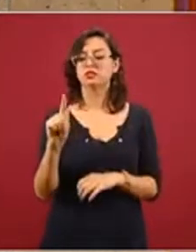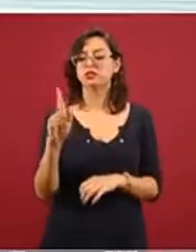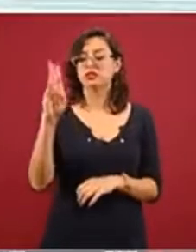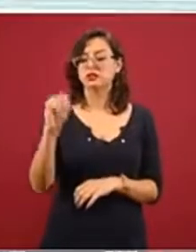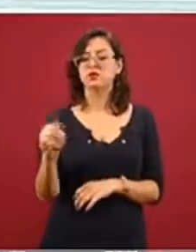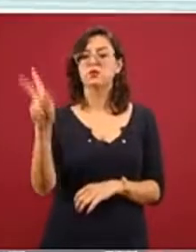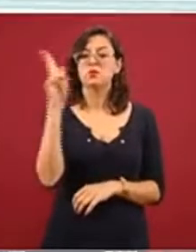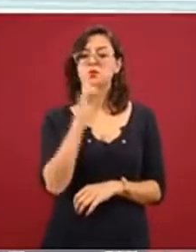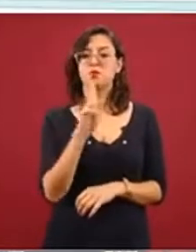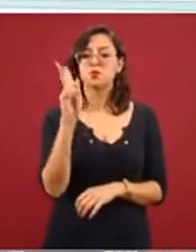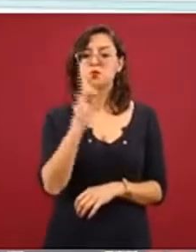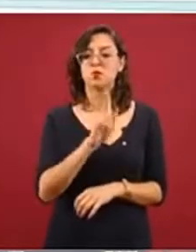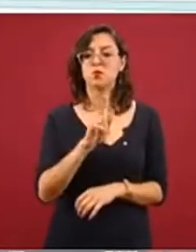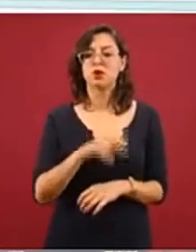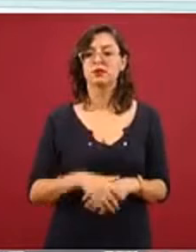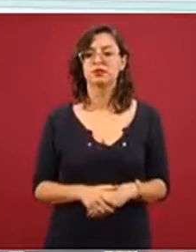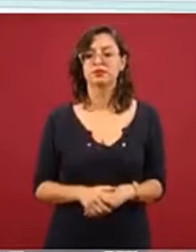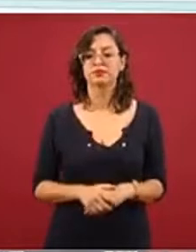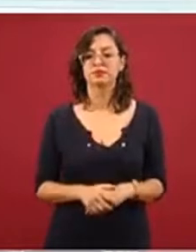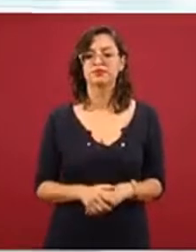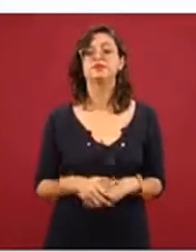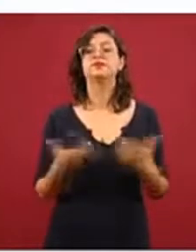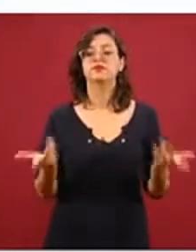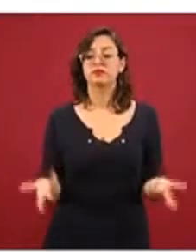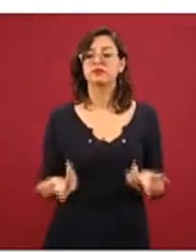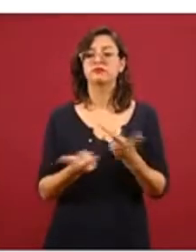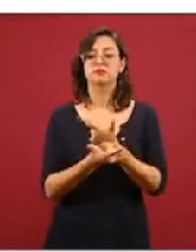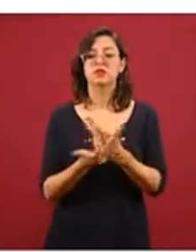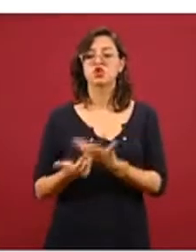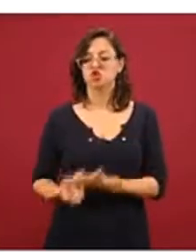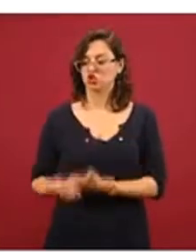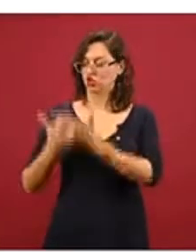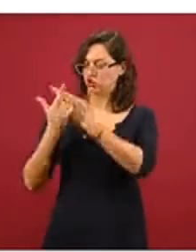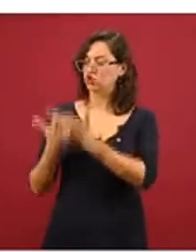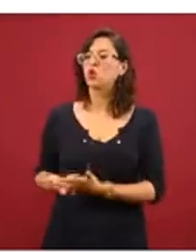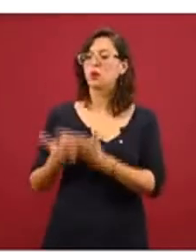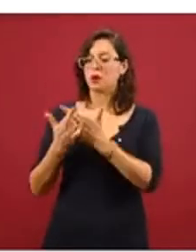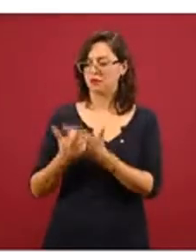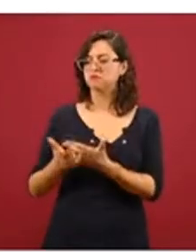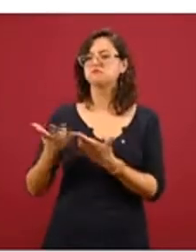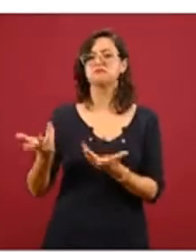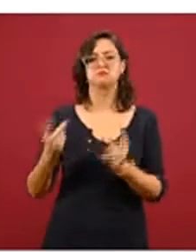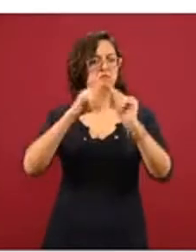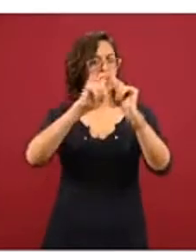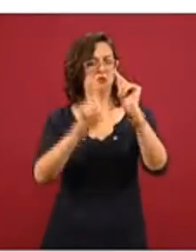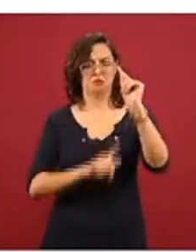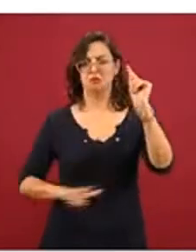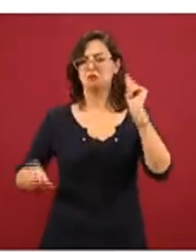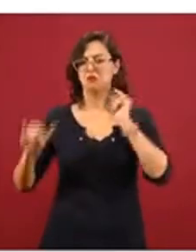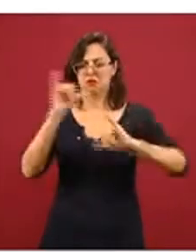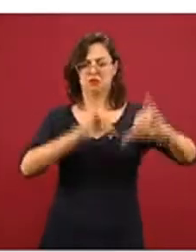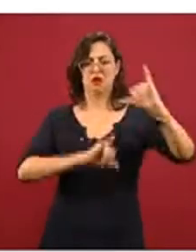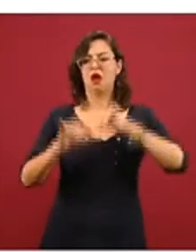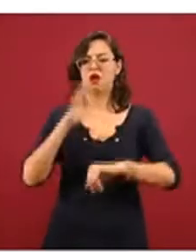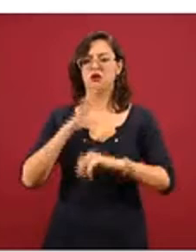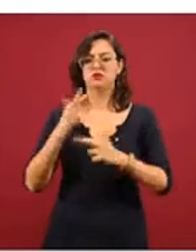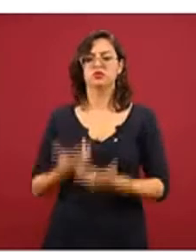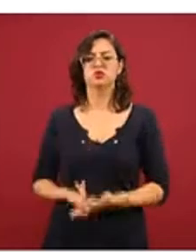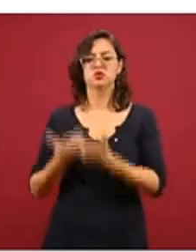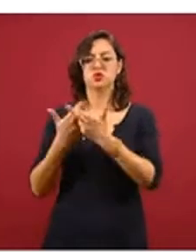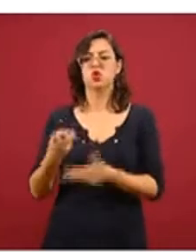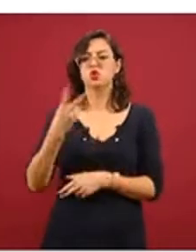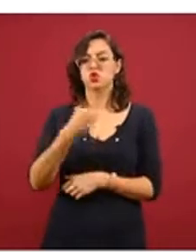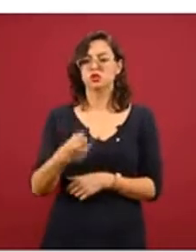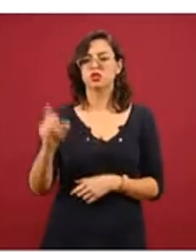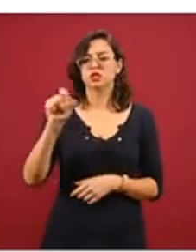637.879 pruebas y nos quedan todavía disponibles, también distribuidas en toda la red de laboratorios,